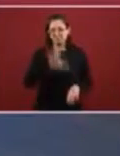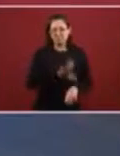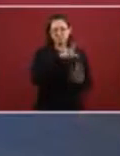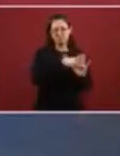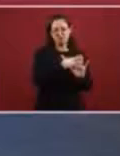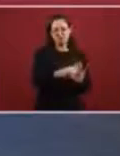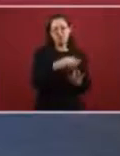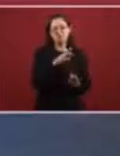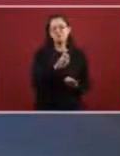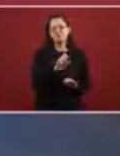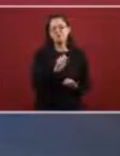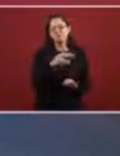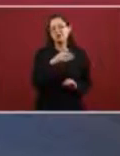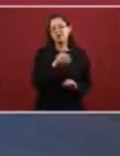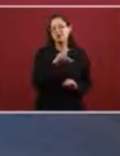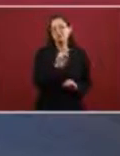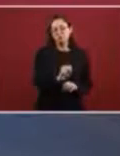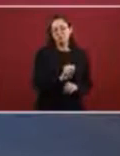antier